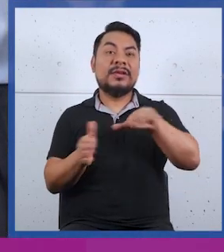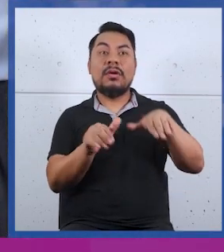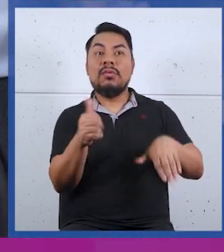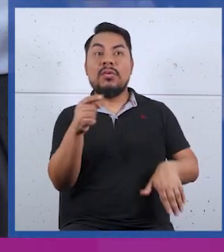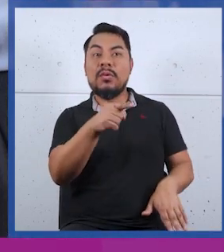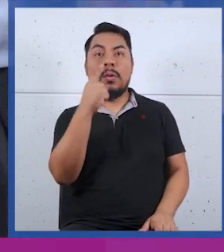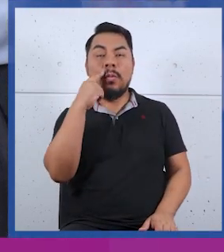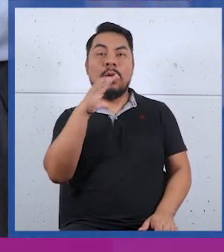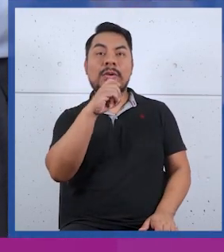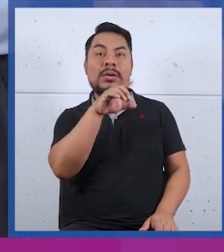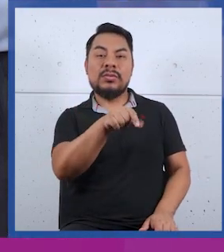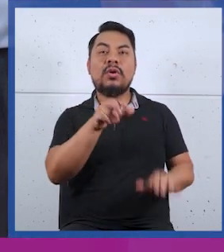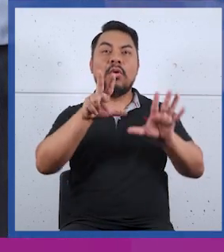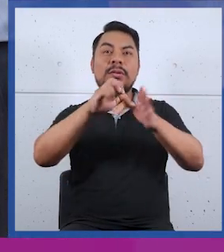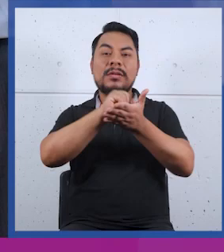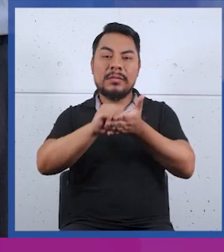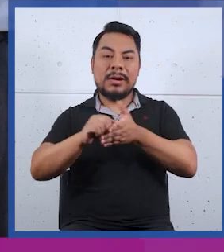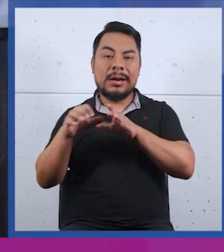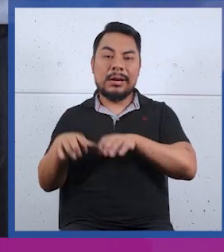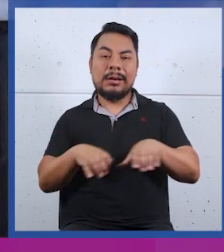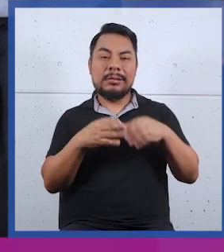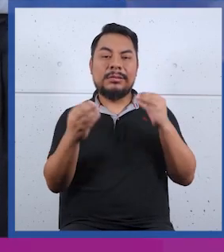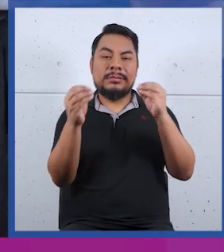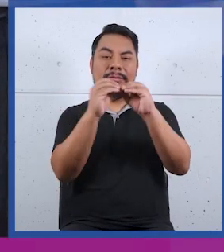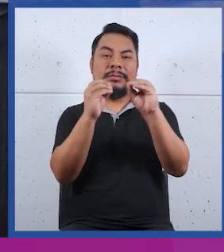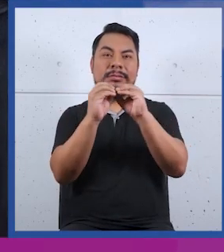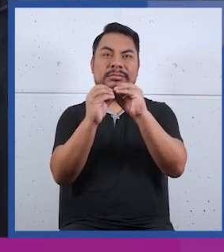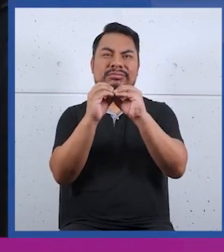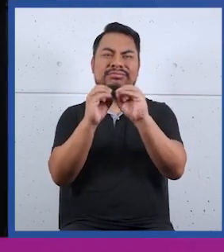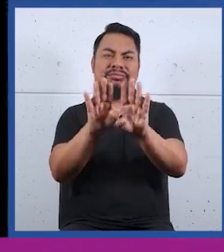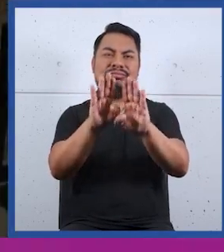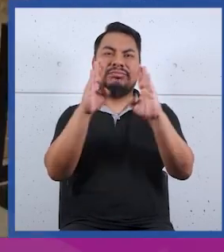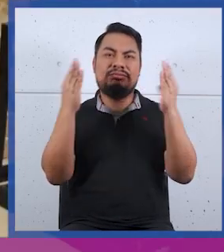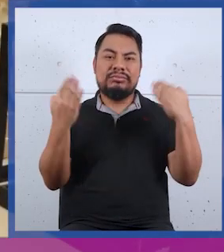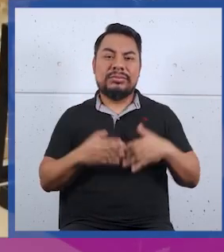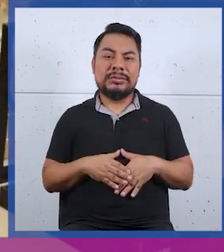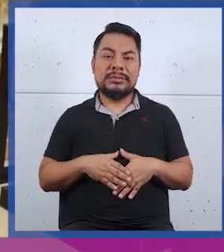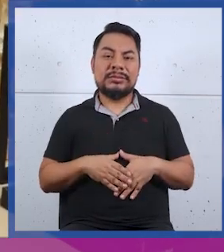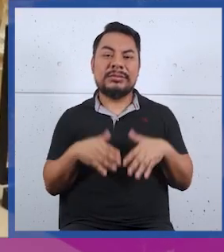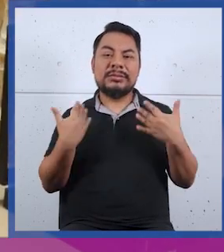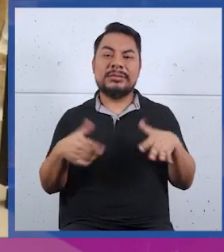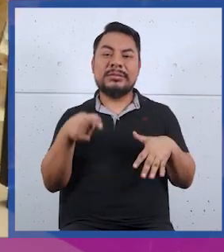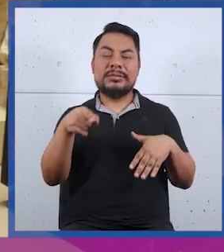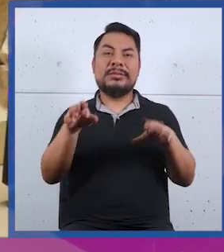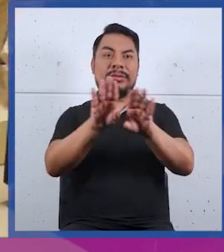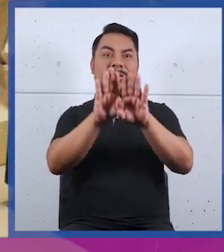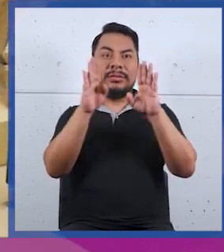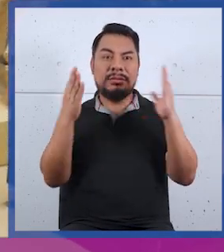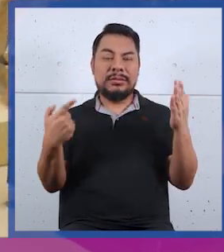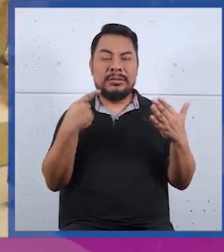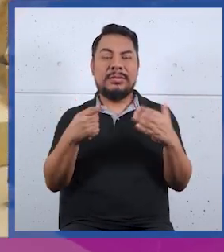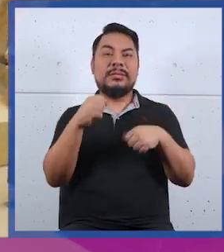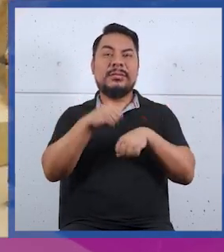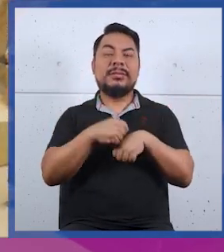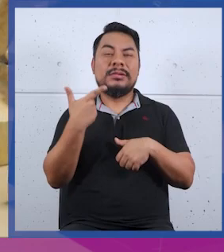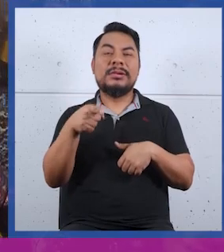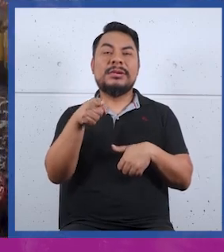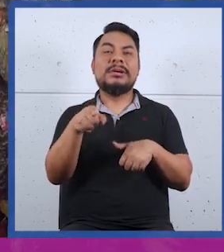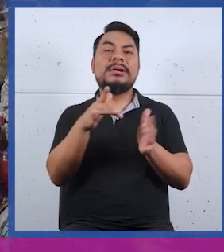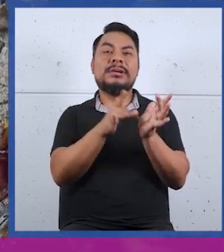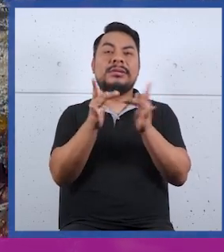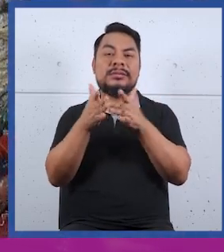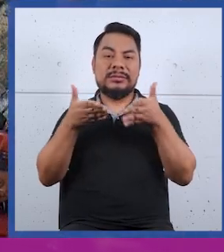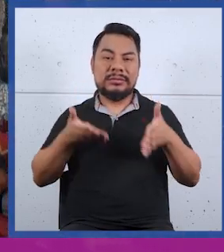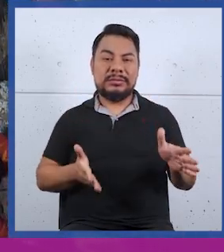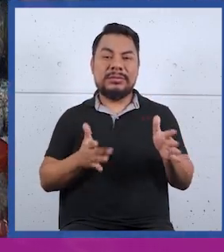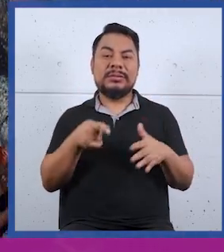tomó 8 meses hacer este retablo de cedro. Bueno, el retablo representa la alegría del nacimiento del niño